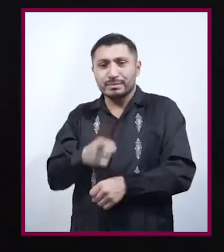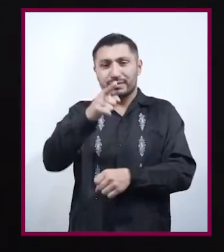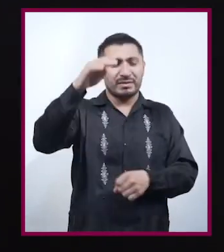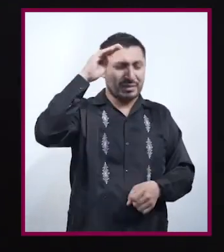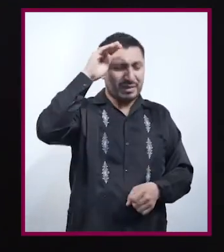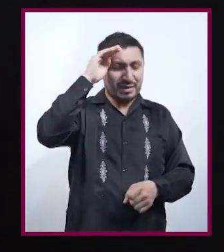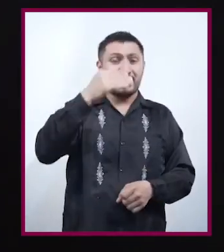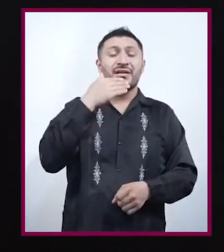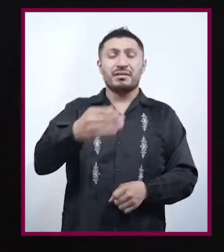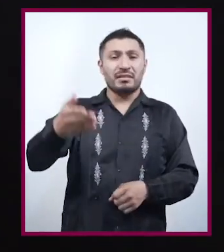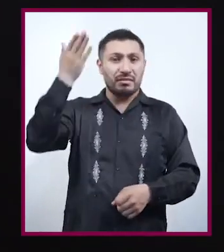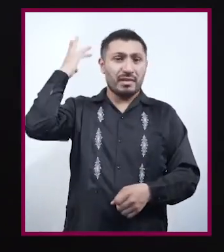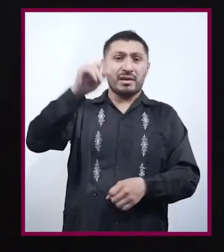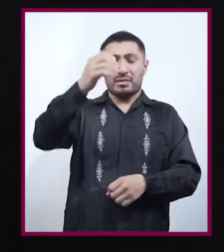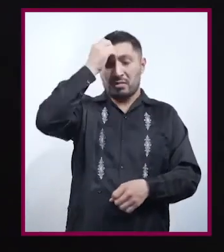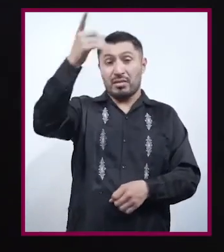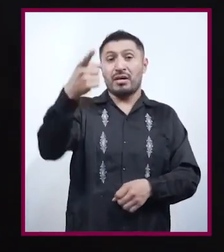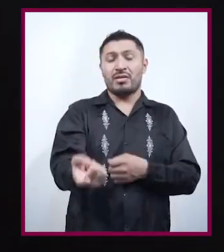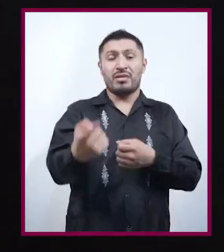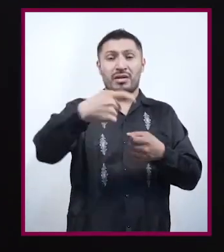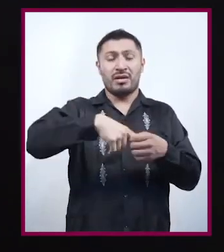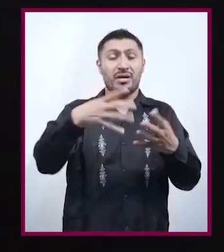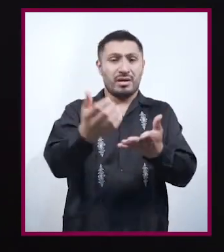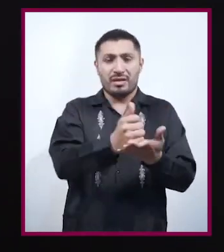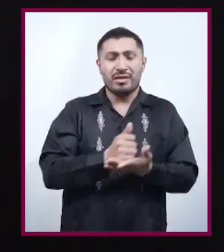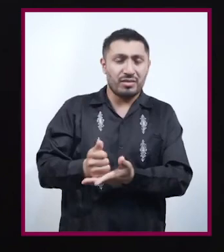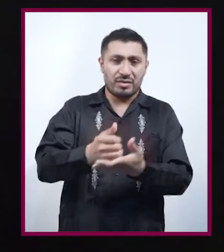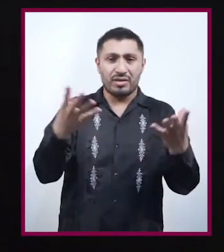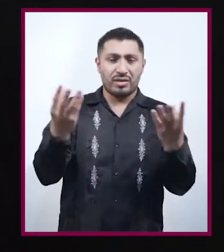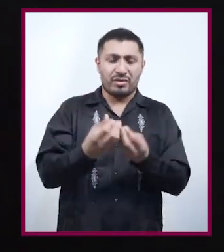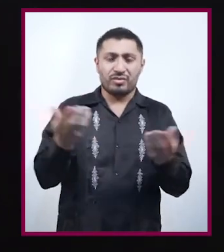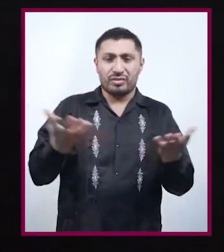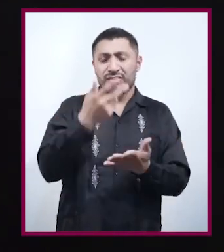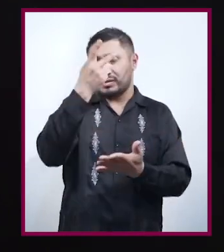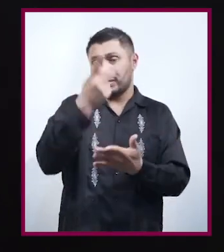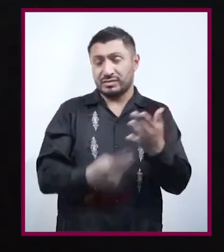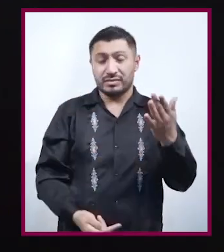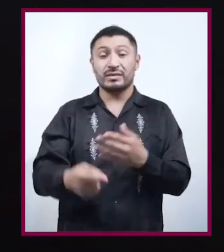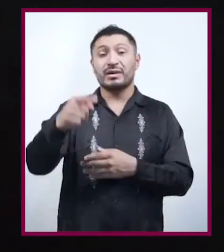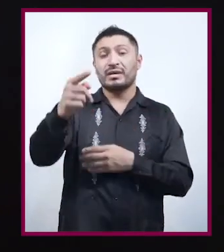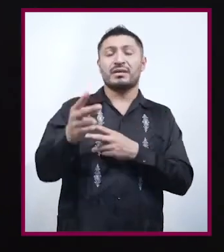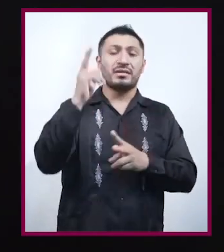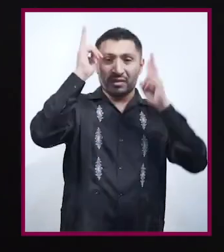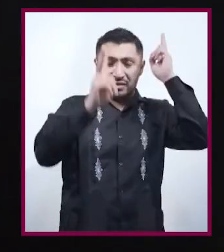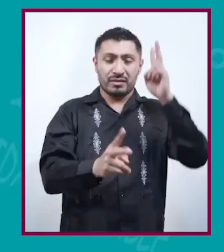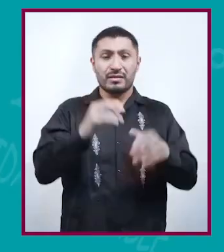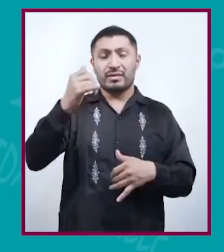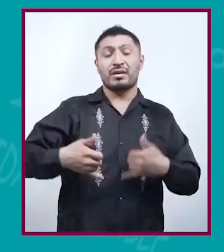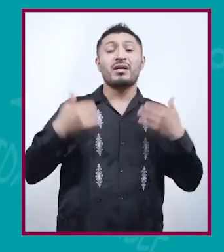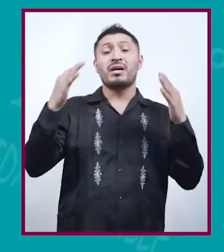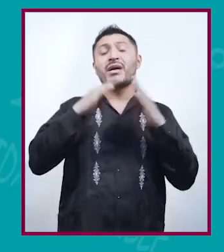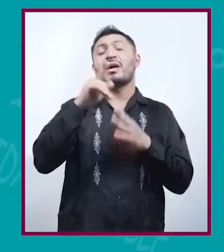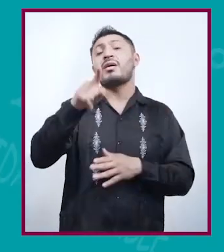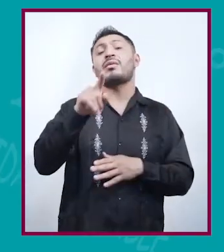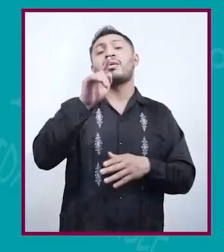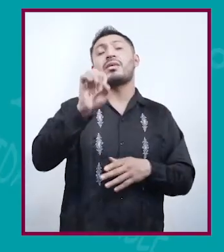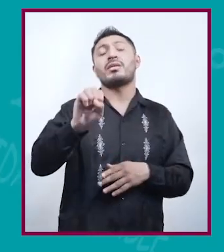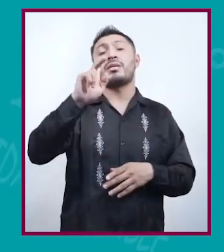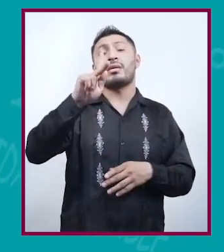leerlas. Si lo piensas bien, el pasado no ha pasado. Conéctate, ayúdanos a construir este programa juntos. Visítanos